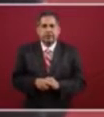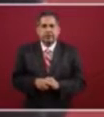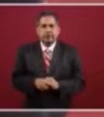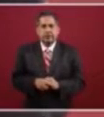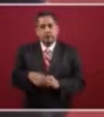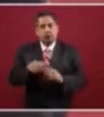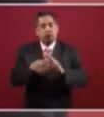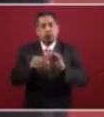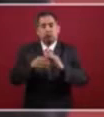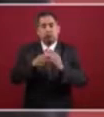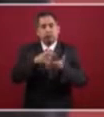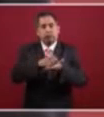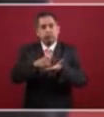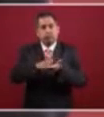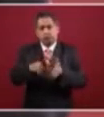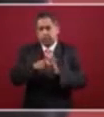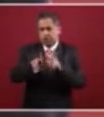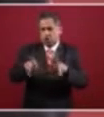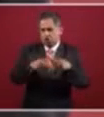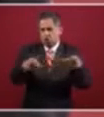en un periódico